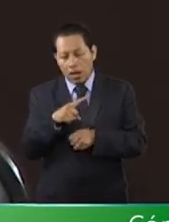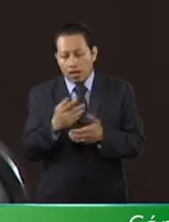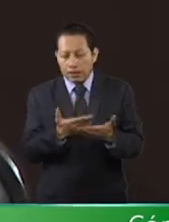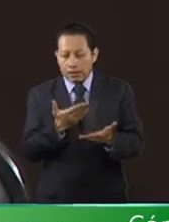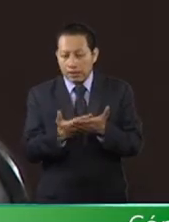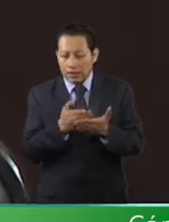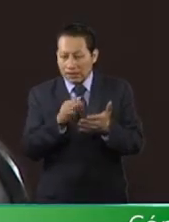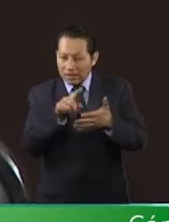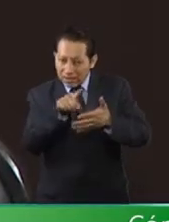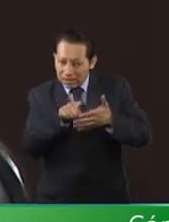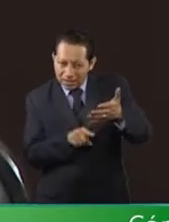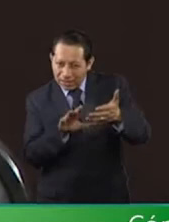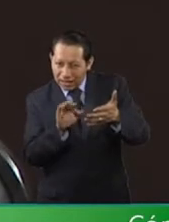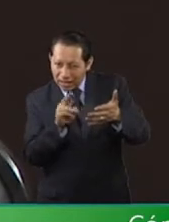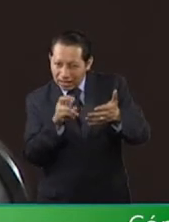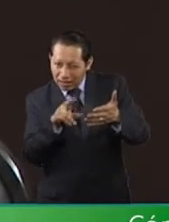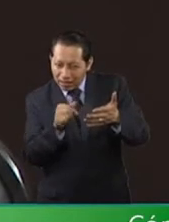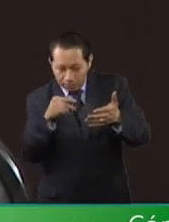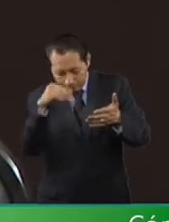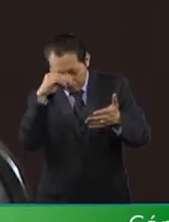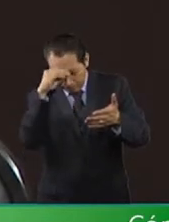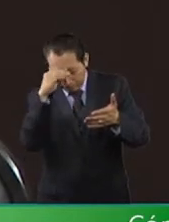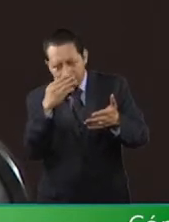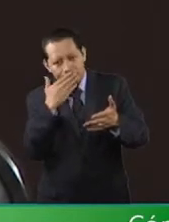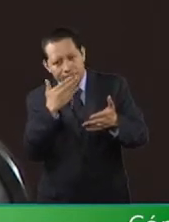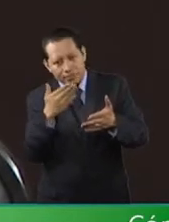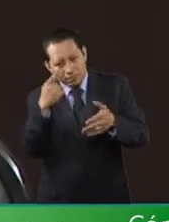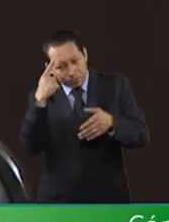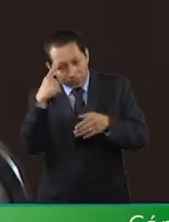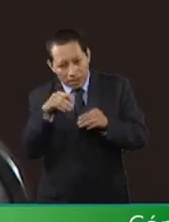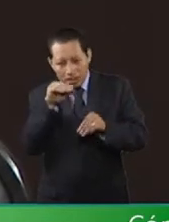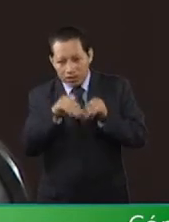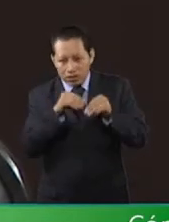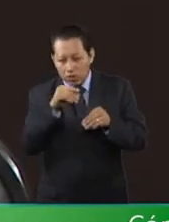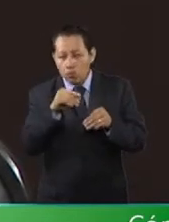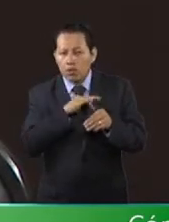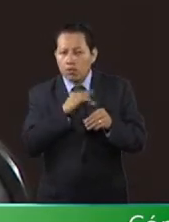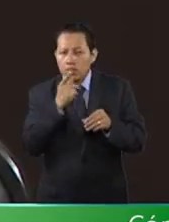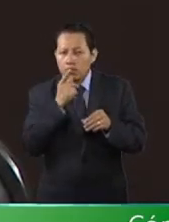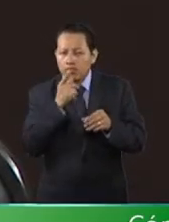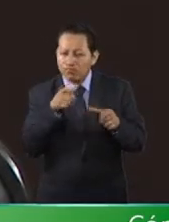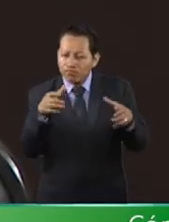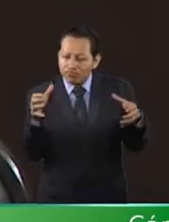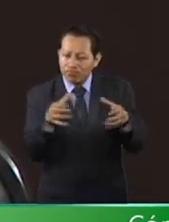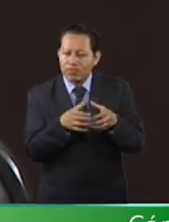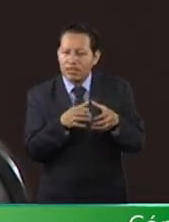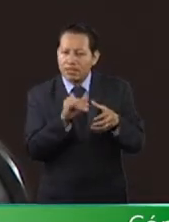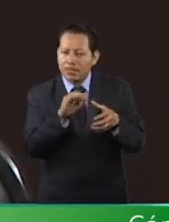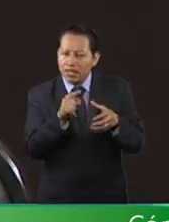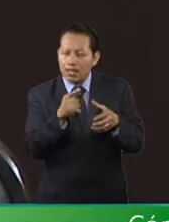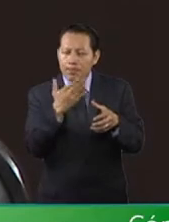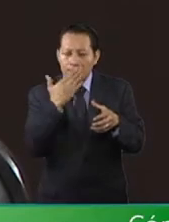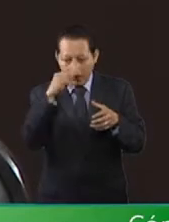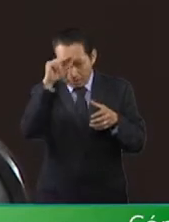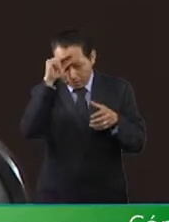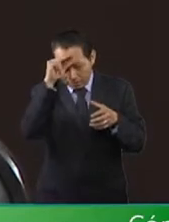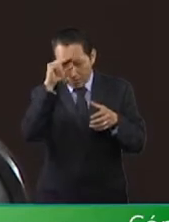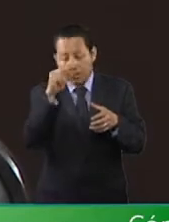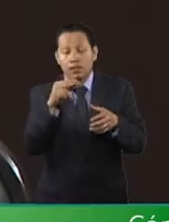reservas para construir una fuerza civil inteligente y capaz el movimiento